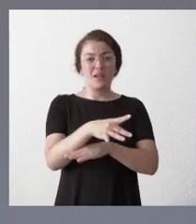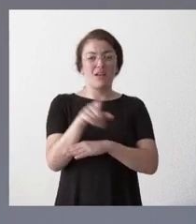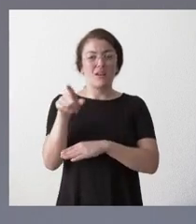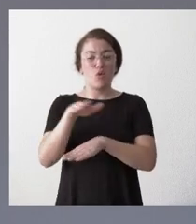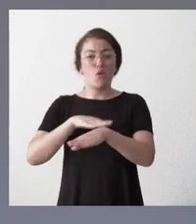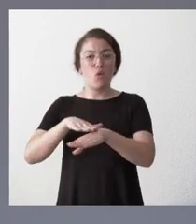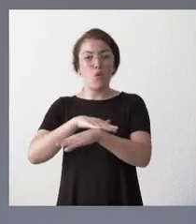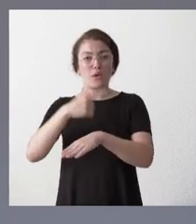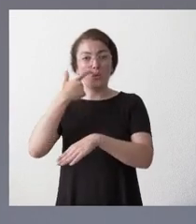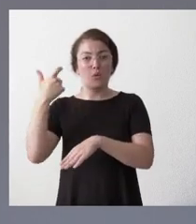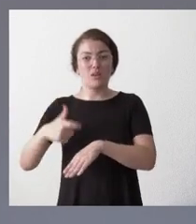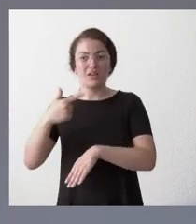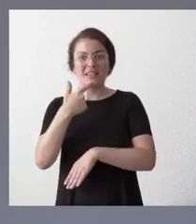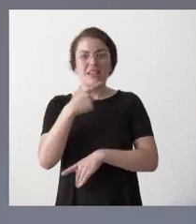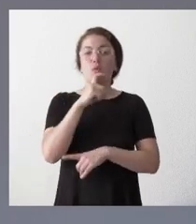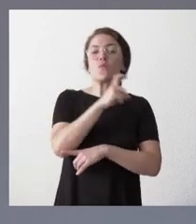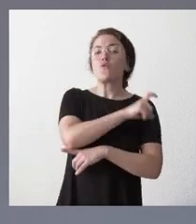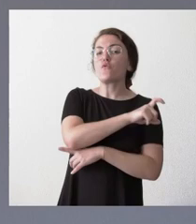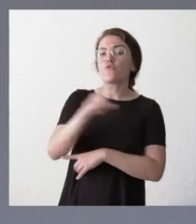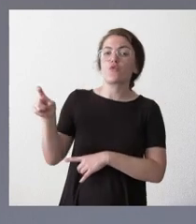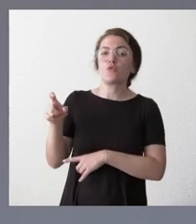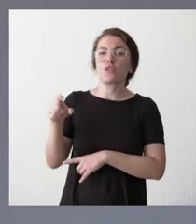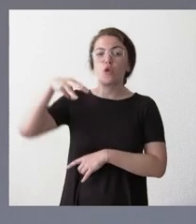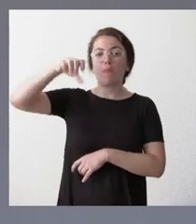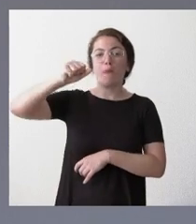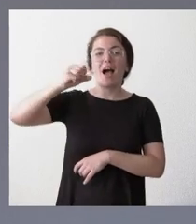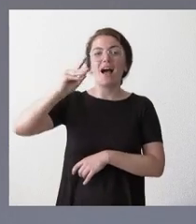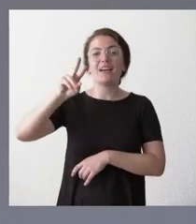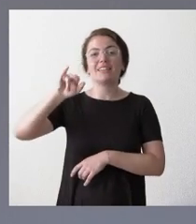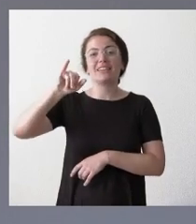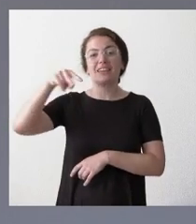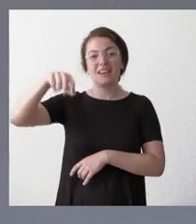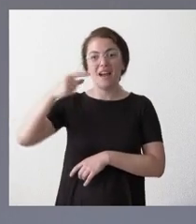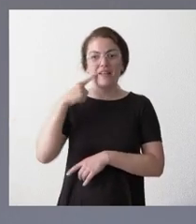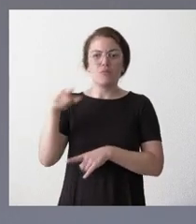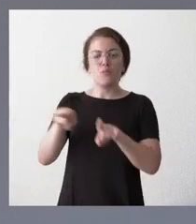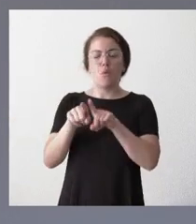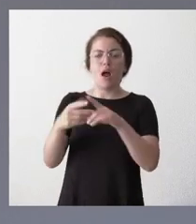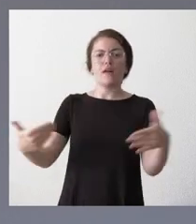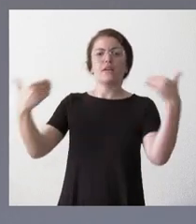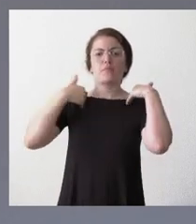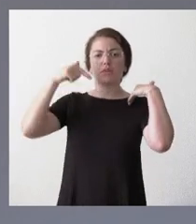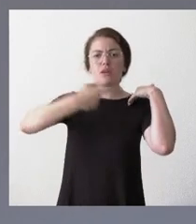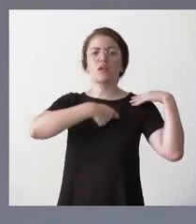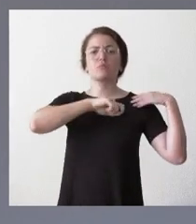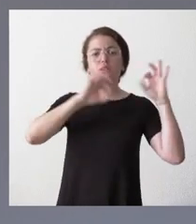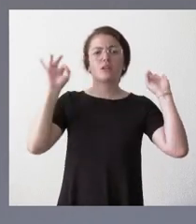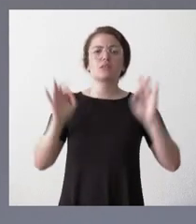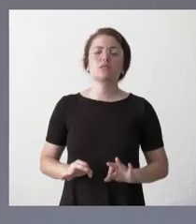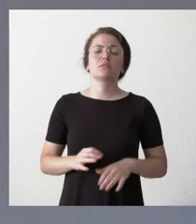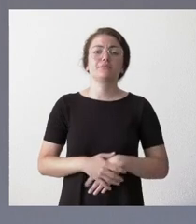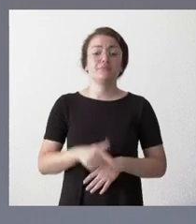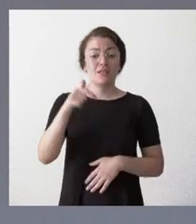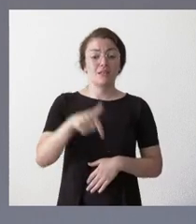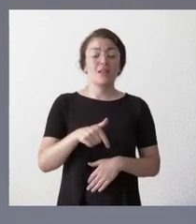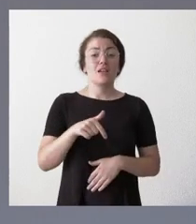que la Fundación Madrina, en este caso, es la que se hacía cargo de todo aquí en España. Desde la Junta de